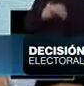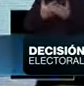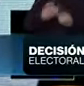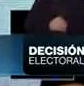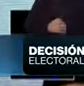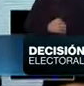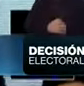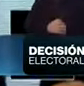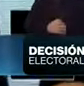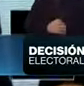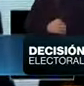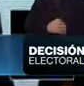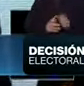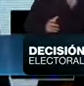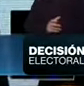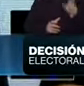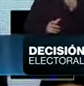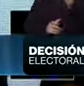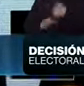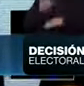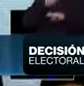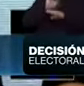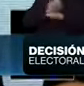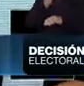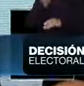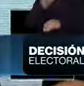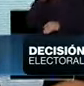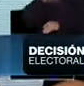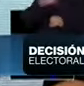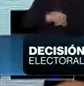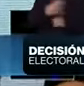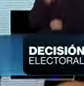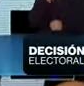electoral. Electores en el territorio nacional,